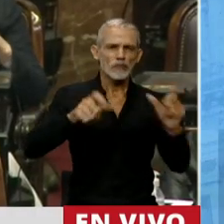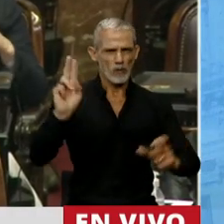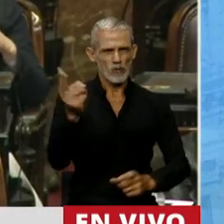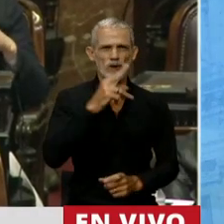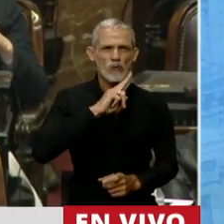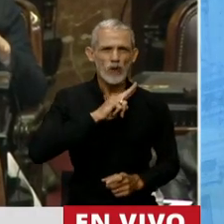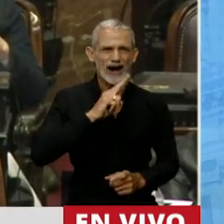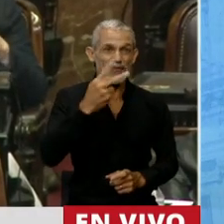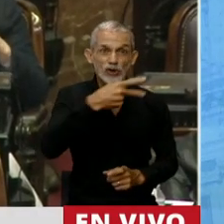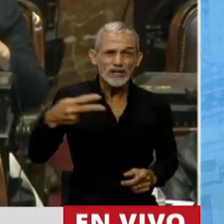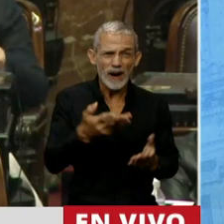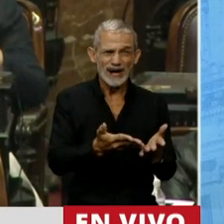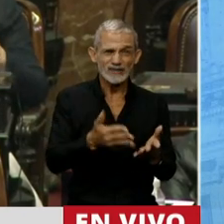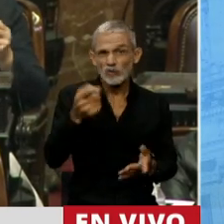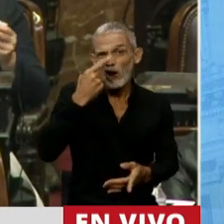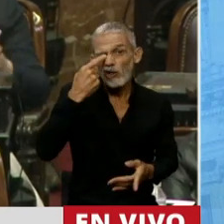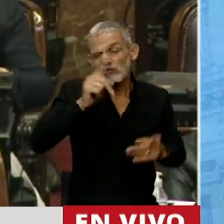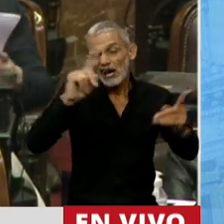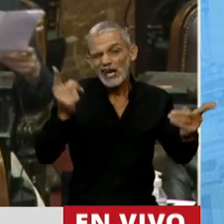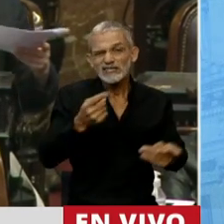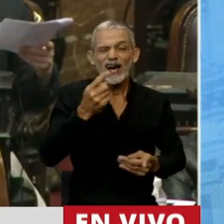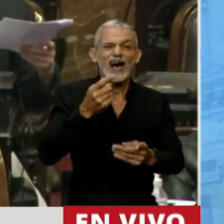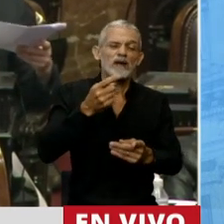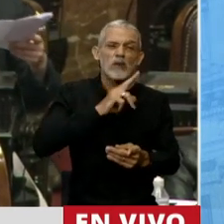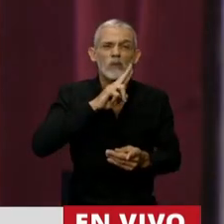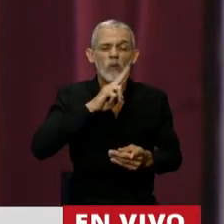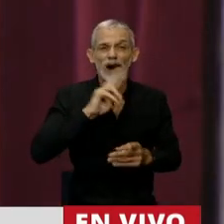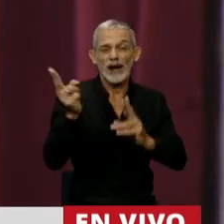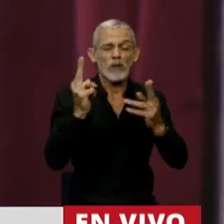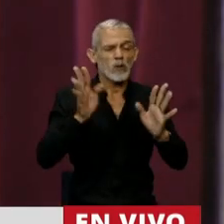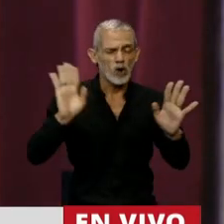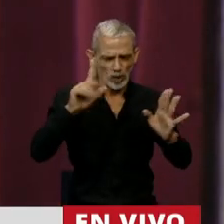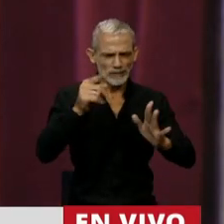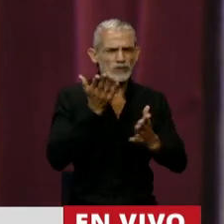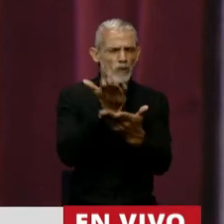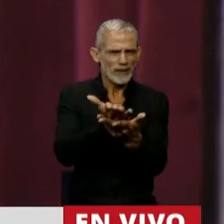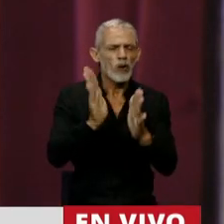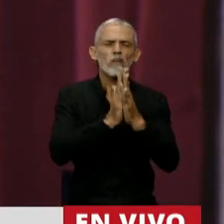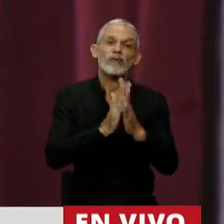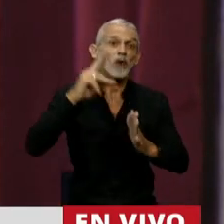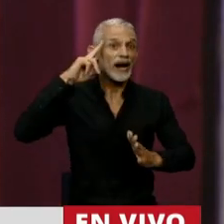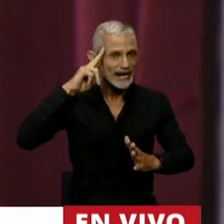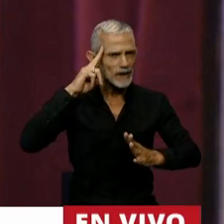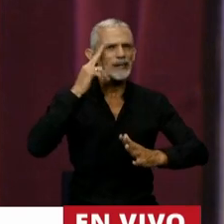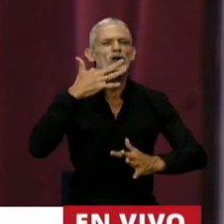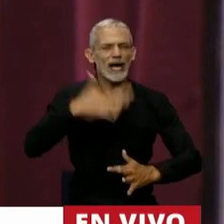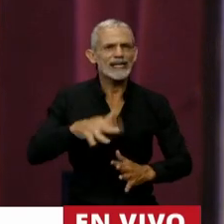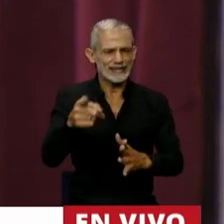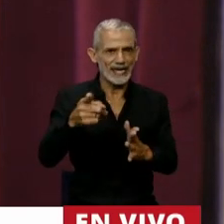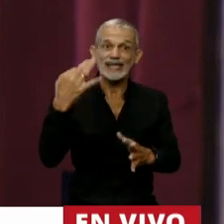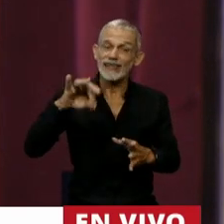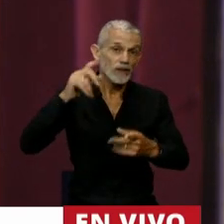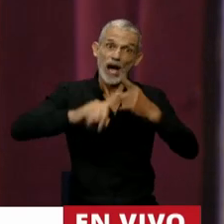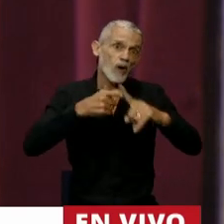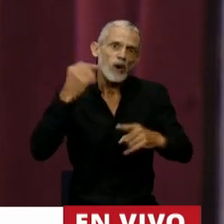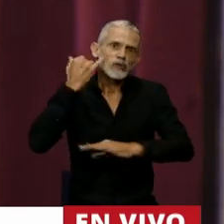presidente. Si no le interesa la muerte de las mujeres, perdóneme. No, diputada, le pido por favor que sea respetuosa y entienda que se acordó